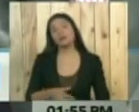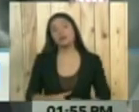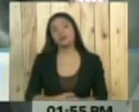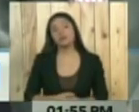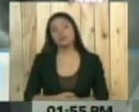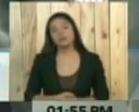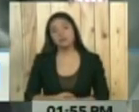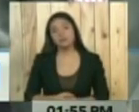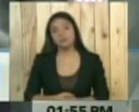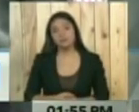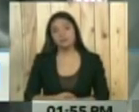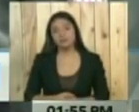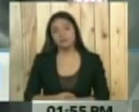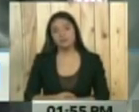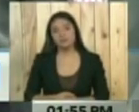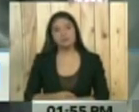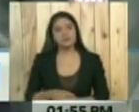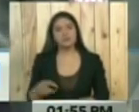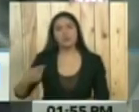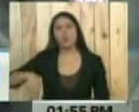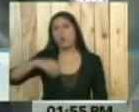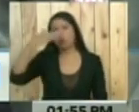patrióticas traspasaron la frontera